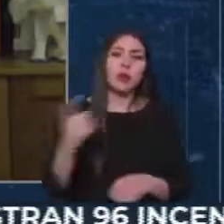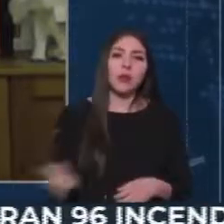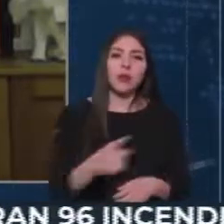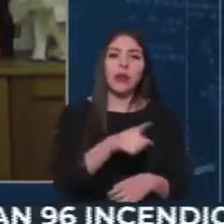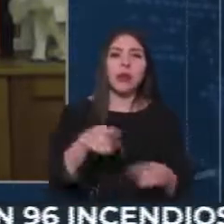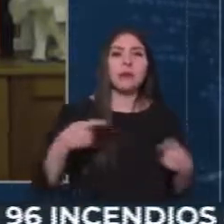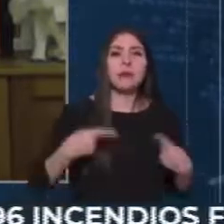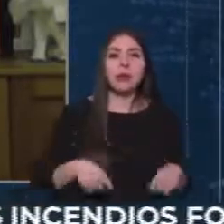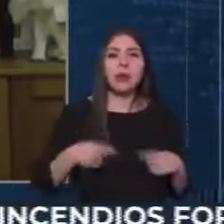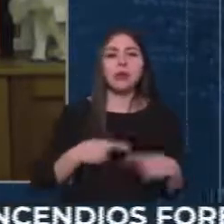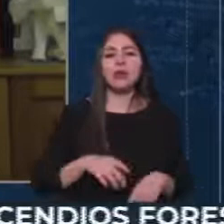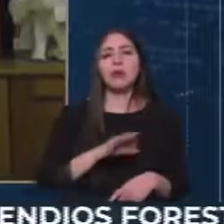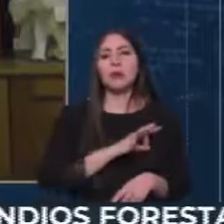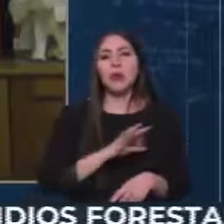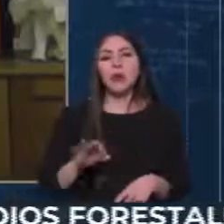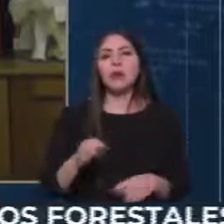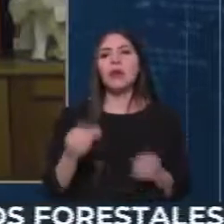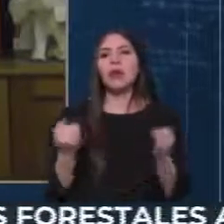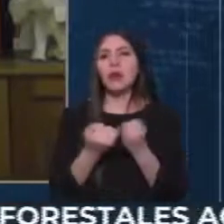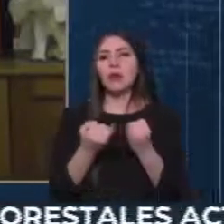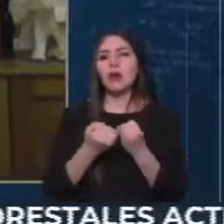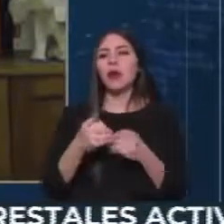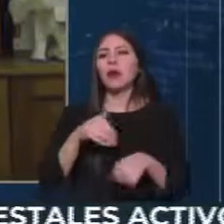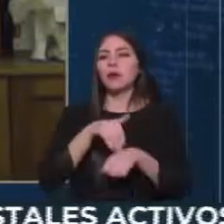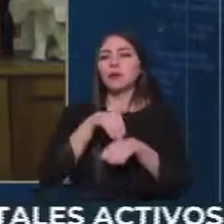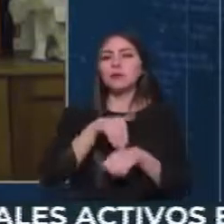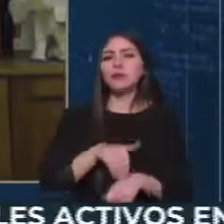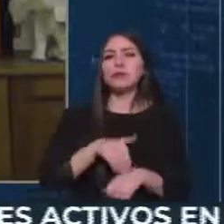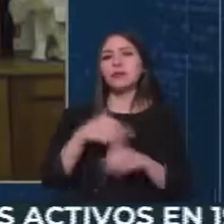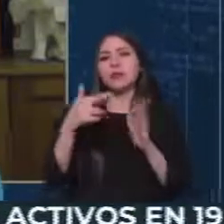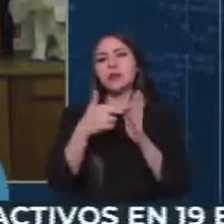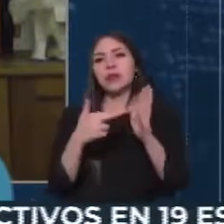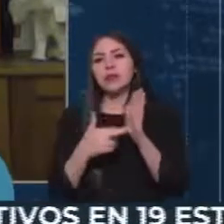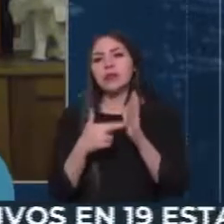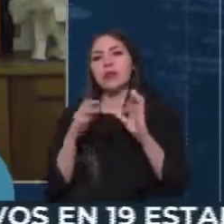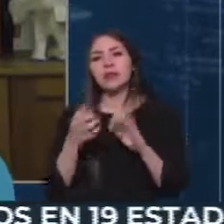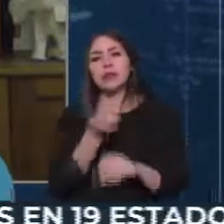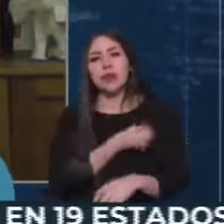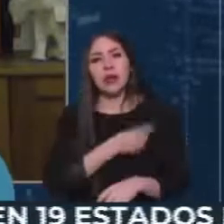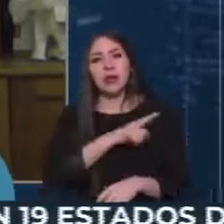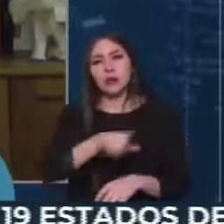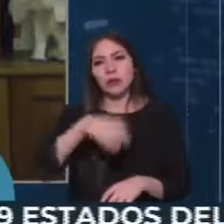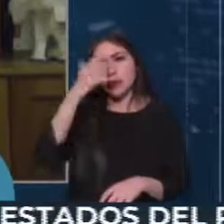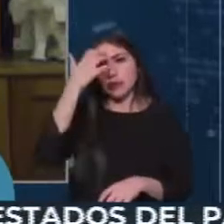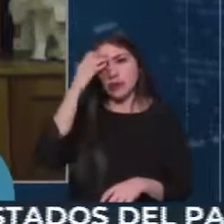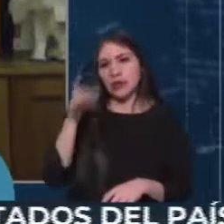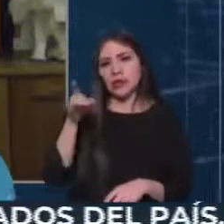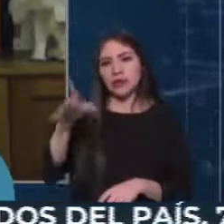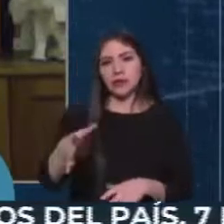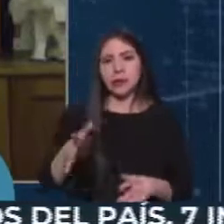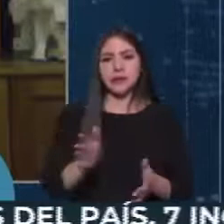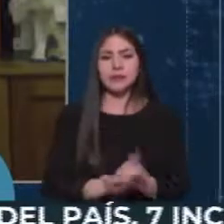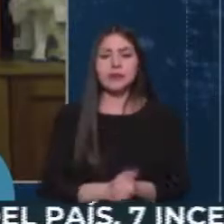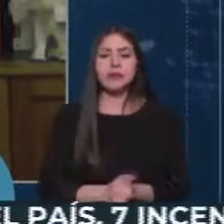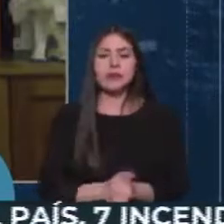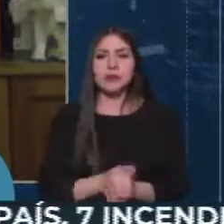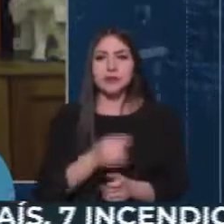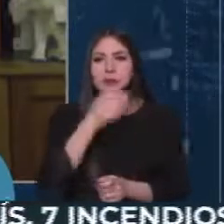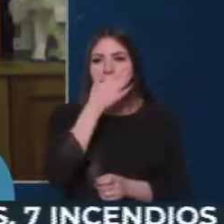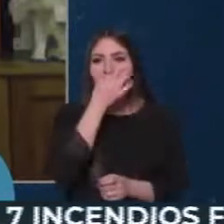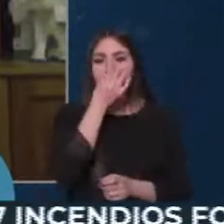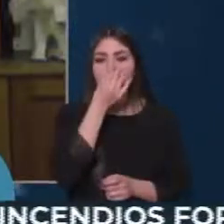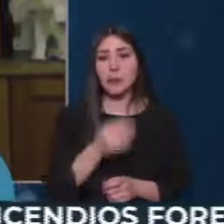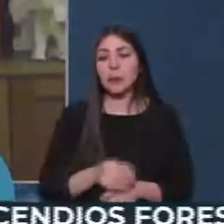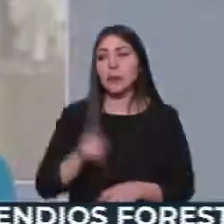también absorba pues las medidas de distanciamiento que ya todos conocemos, ¿no? Víctor, más allá del índice poblacional en la India, que bueno, pues